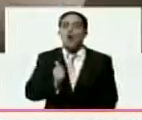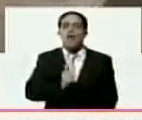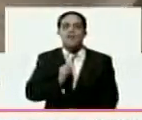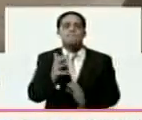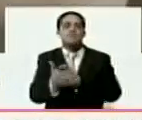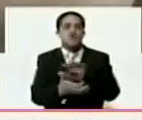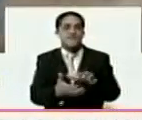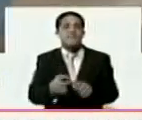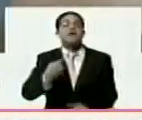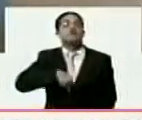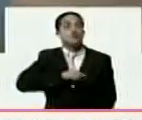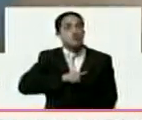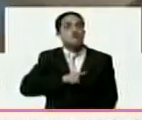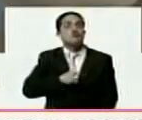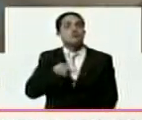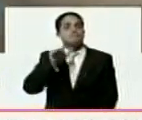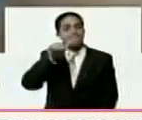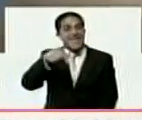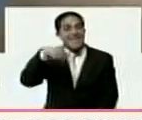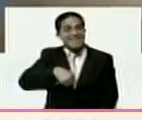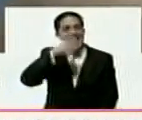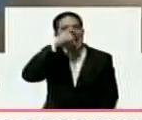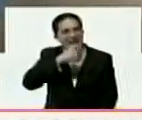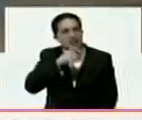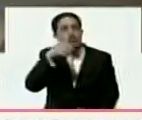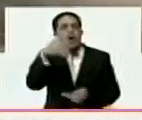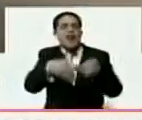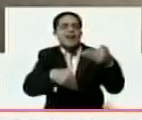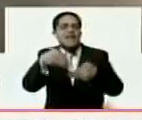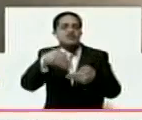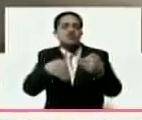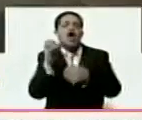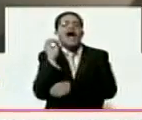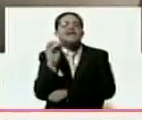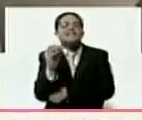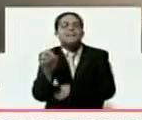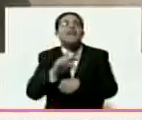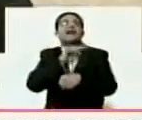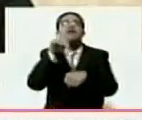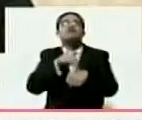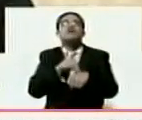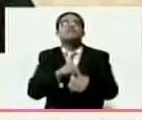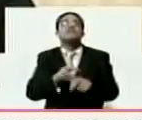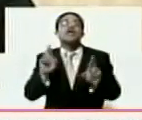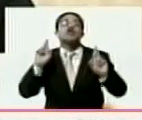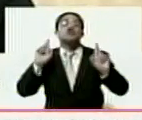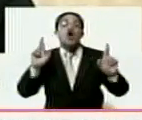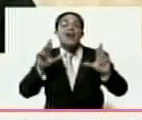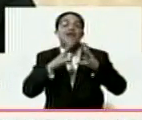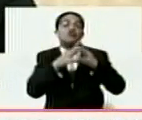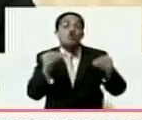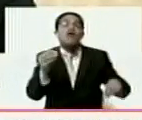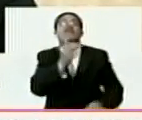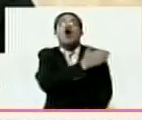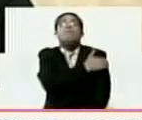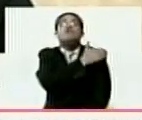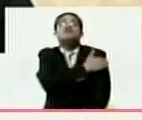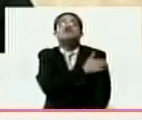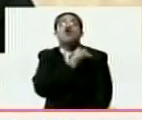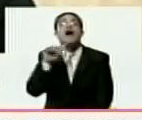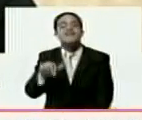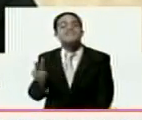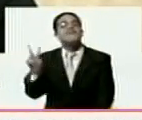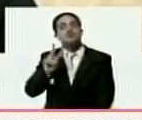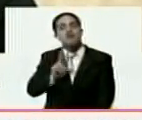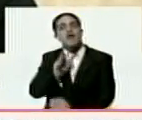habrá elecciones parlamentarias este año, y esperamos que todas las fuerzas de la oposición venezolana